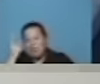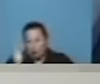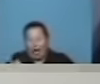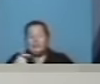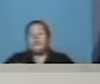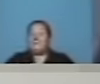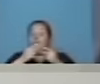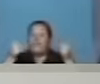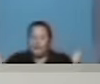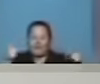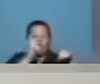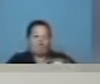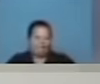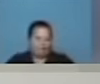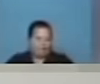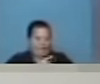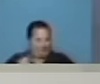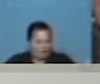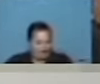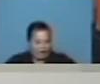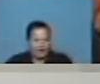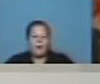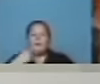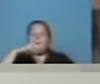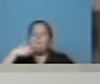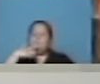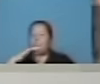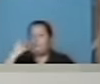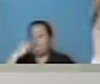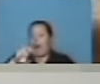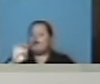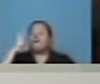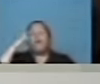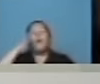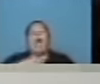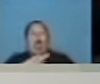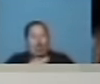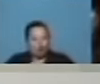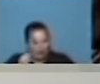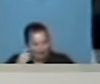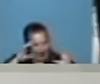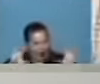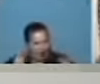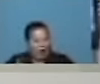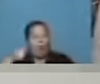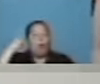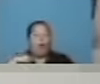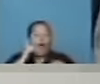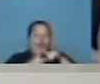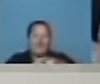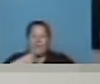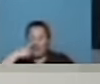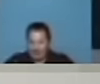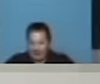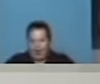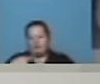recordemos que terminó el escrutinio definitivo de las primarias del 9 de agosto. Claro, para que recordemos que cuando se hace un escrutinio